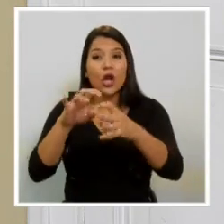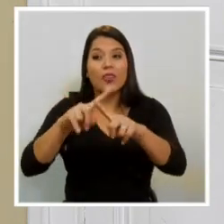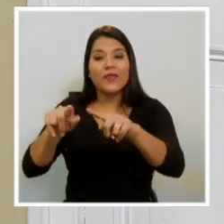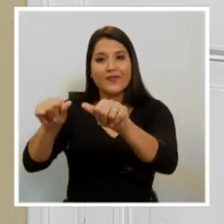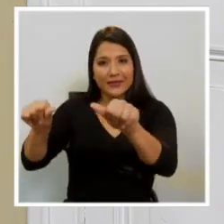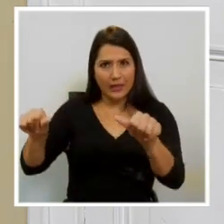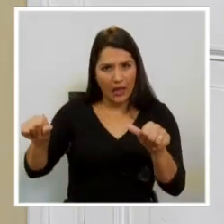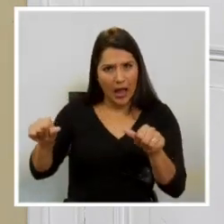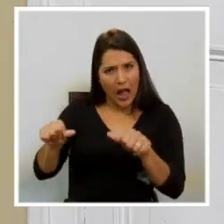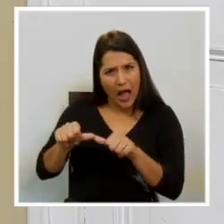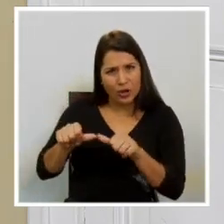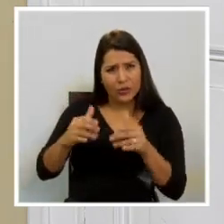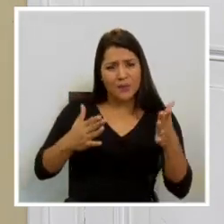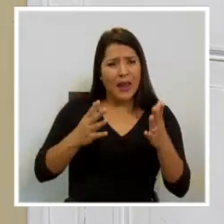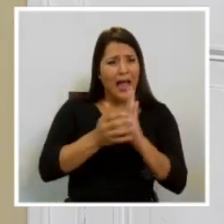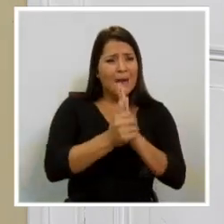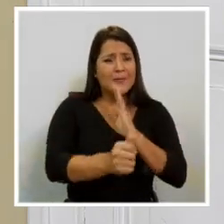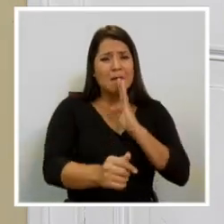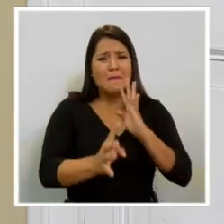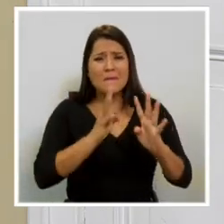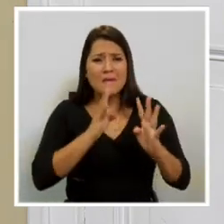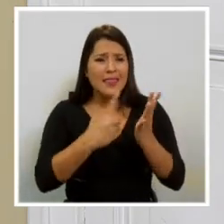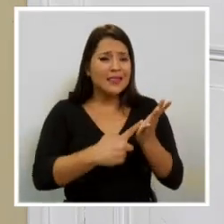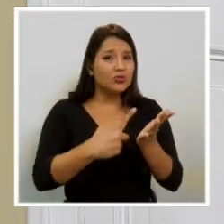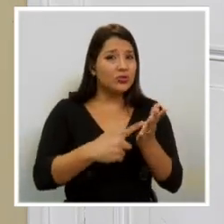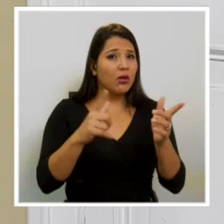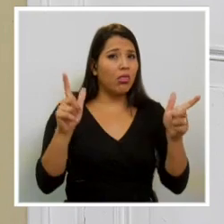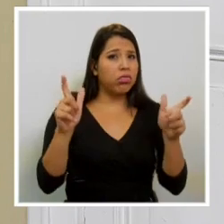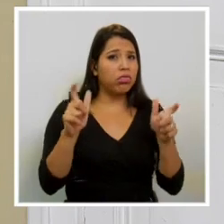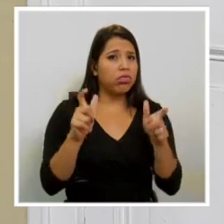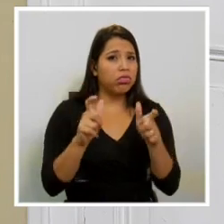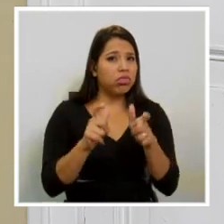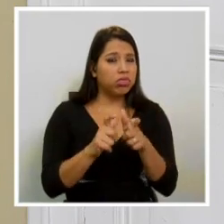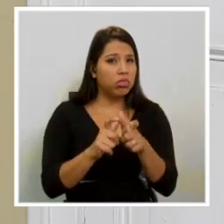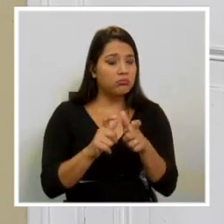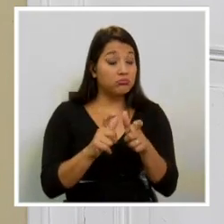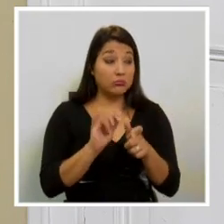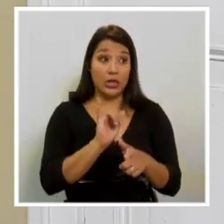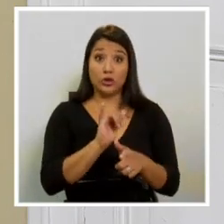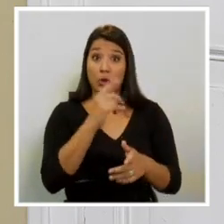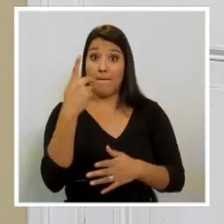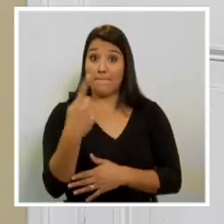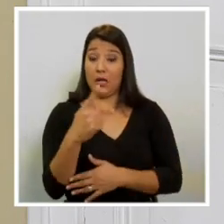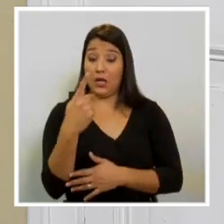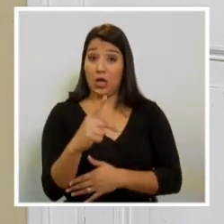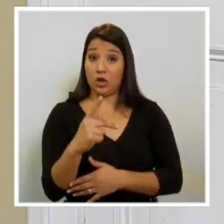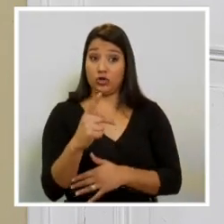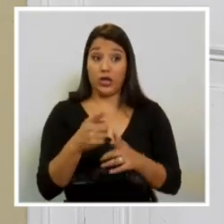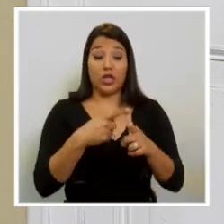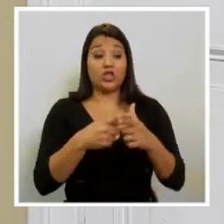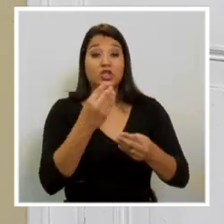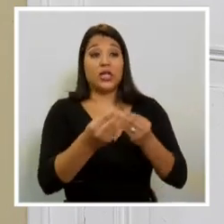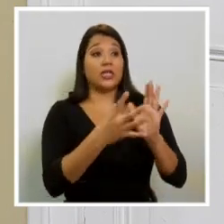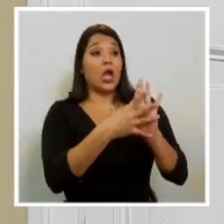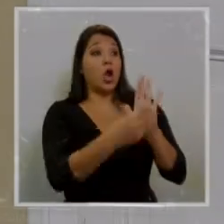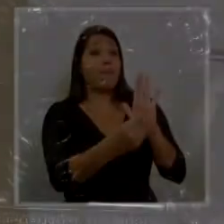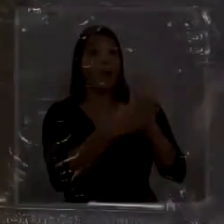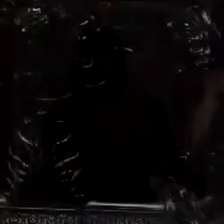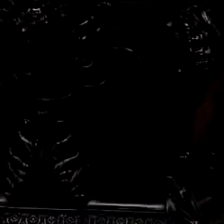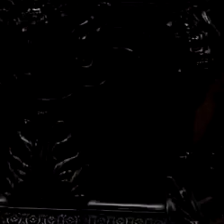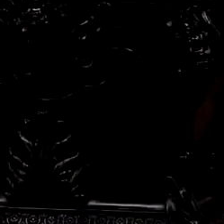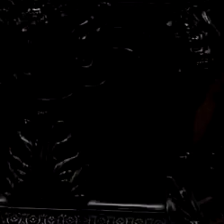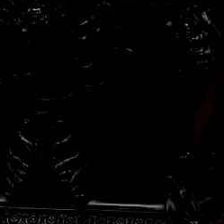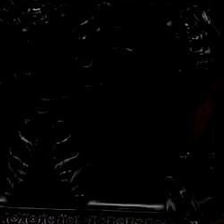pueden generar, se está reduciendo. Eso es peligroso, porque entonces estaríamos solamente cayendo en términos cuantitativos